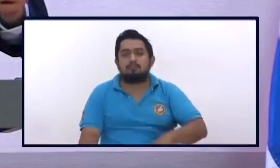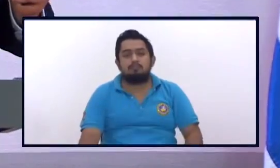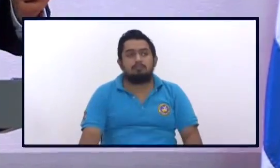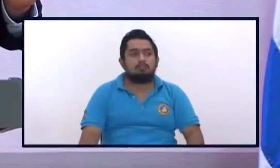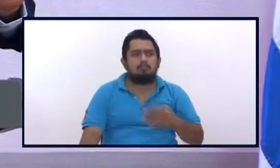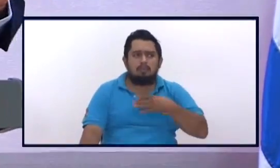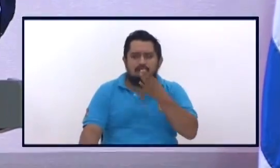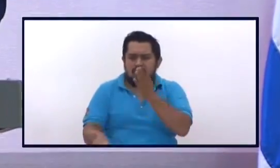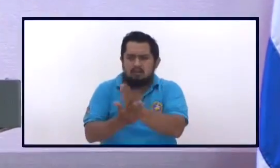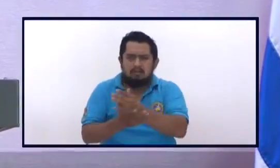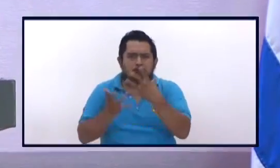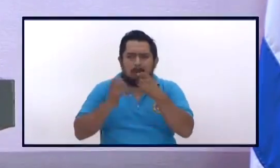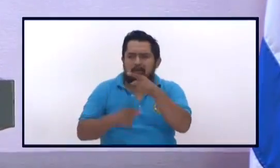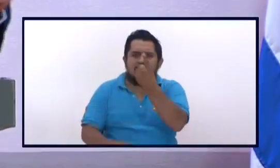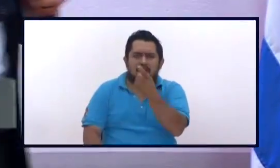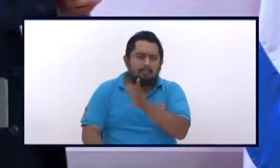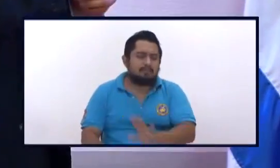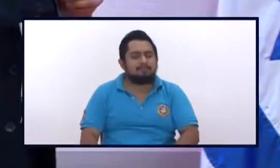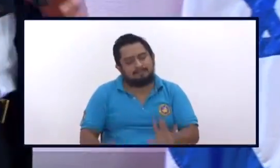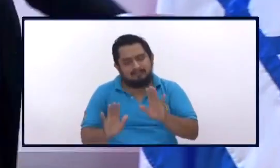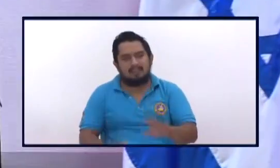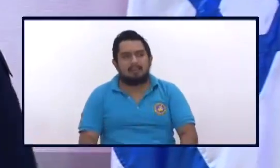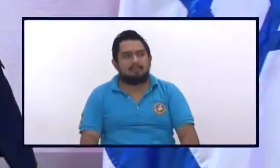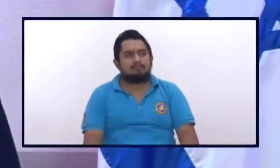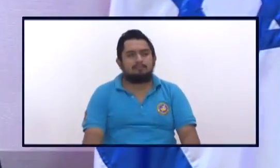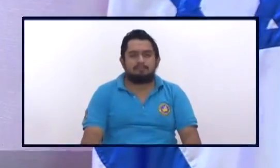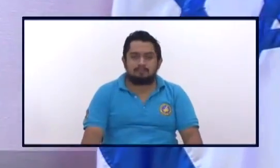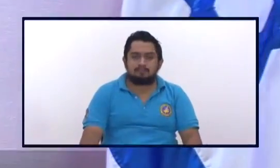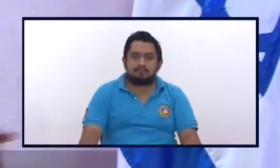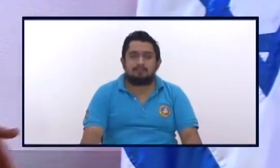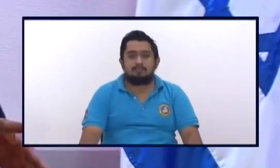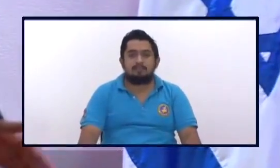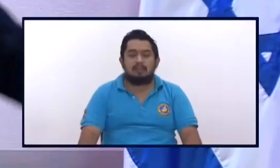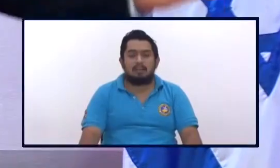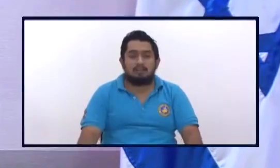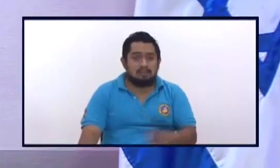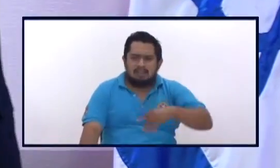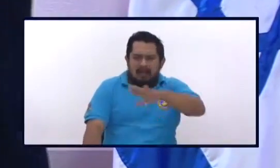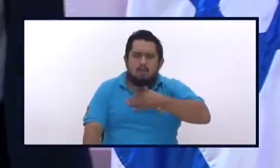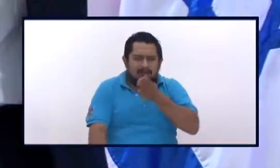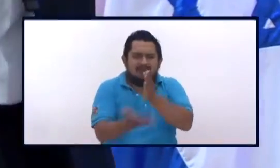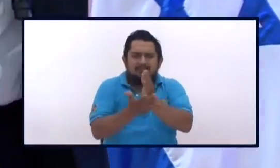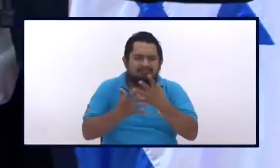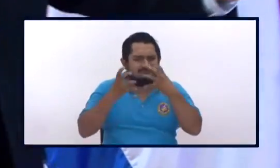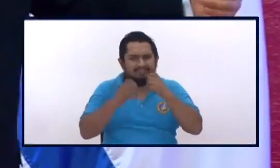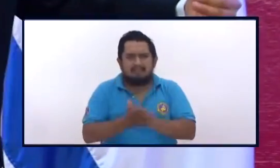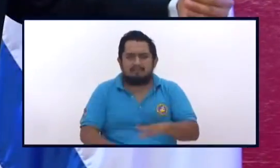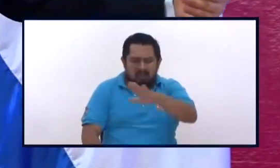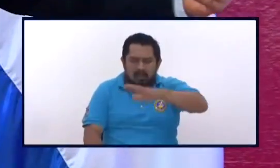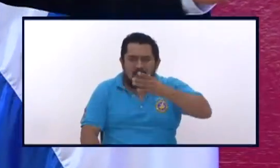me quería en el tren que iban a hacer pero no lo han hecho todavía proviene de quería aterrizar en el aeropuerto samiguel están cerrados pero el punto es que llegamos a ser